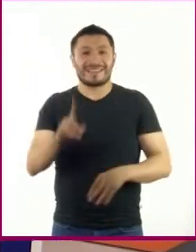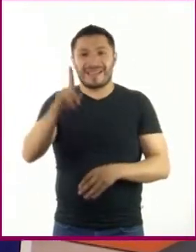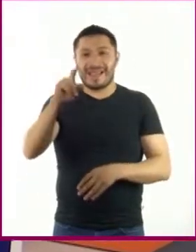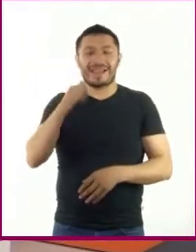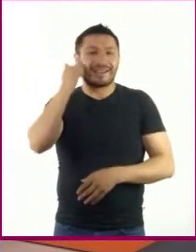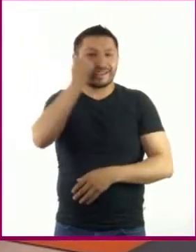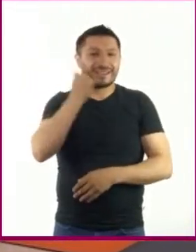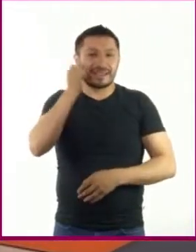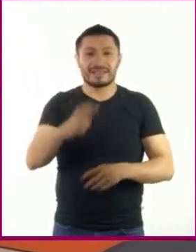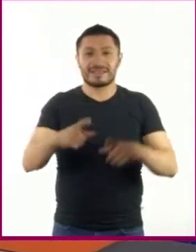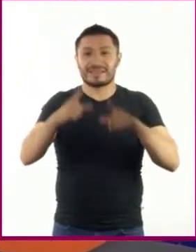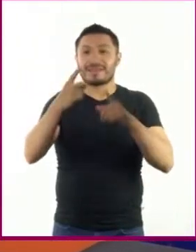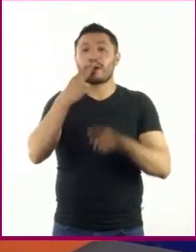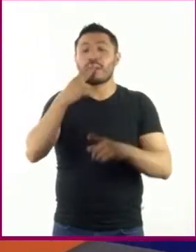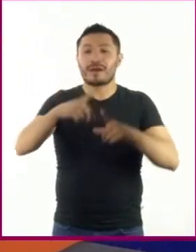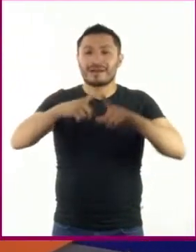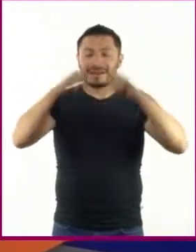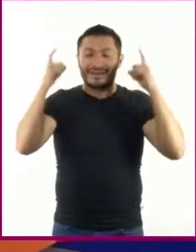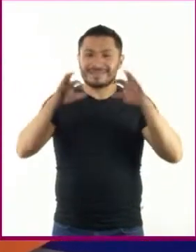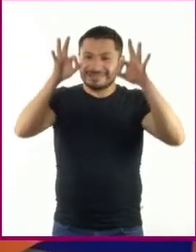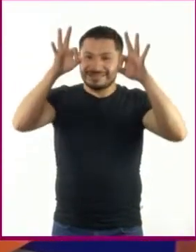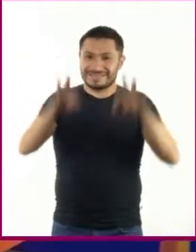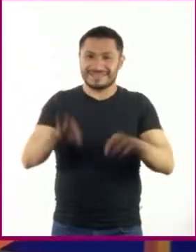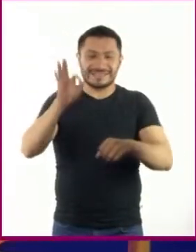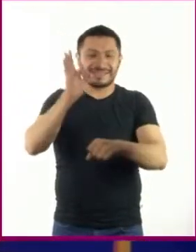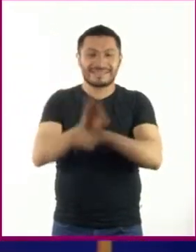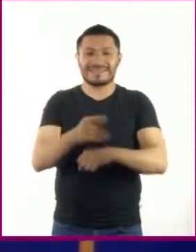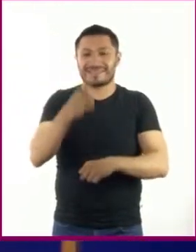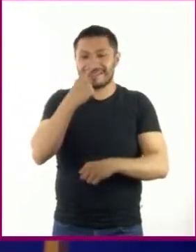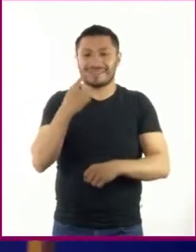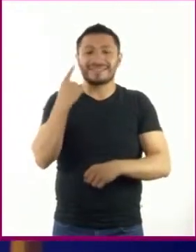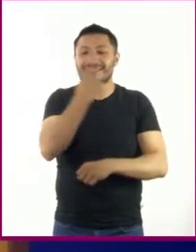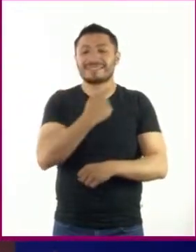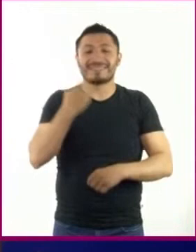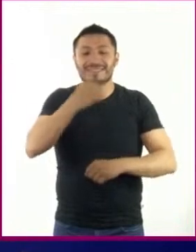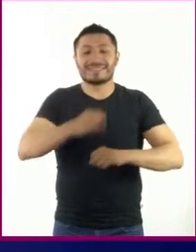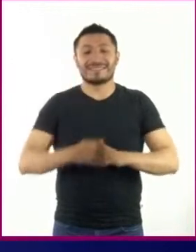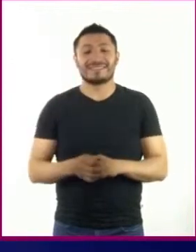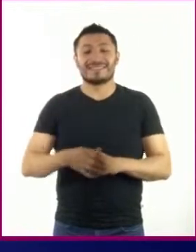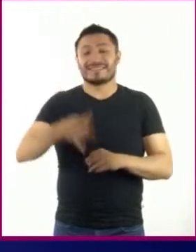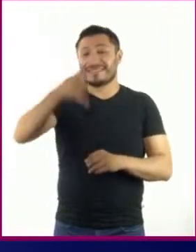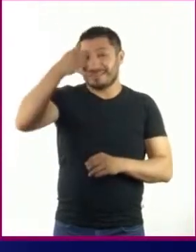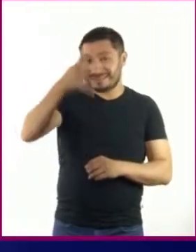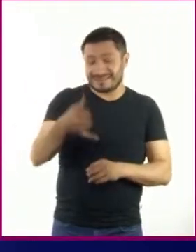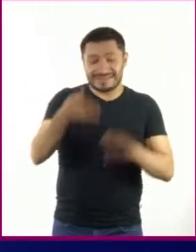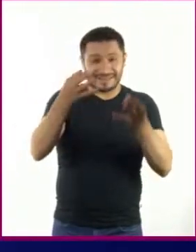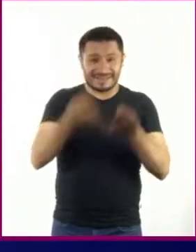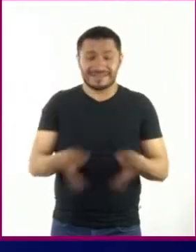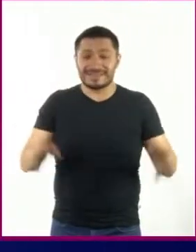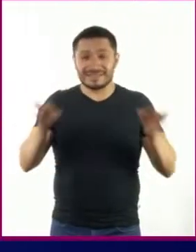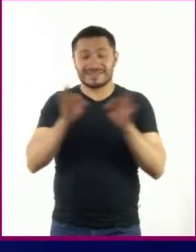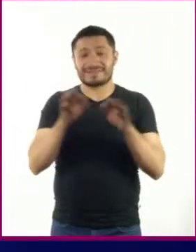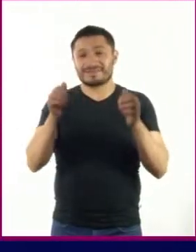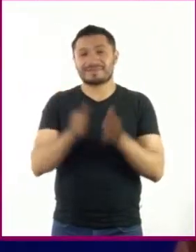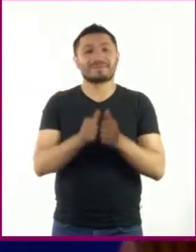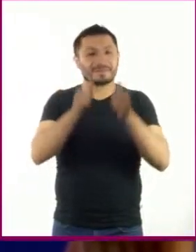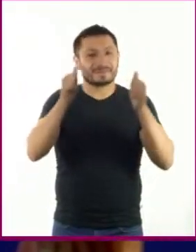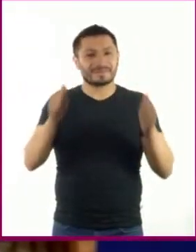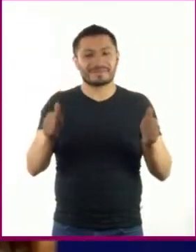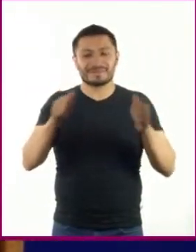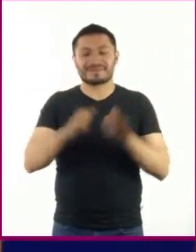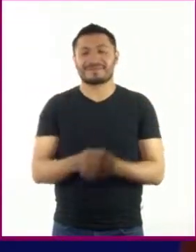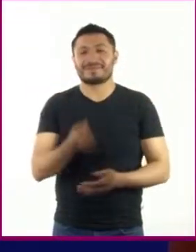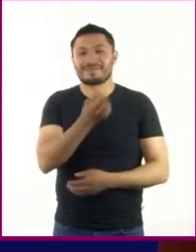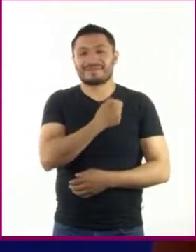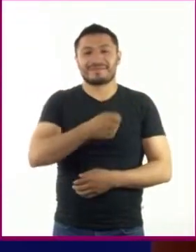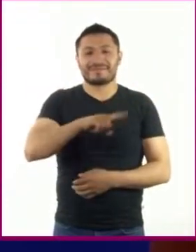jabón, usando el cubrebocas adecuadamente de forma que proteja nariz y boca, y guardar y pedir la sana distancia. La